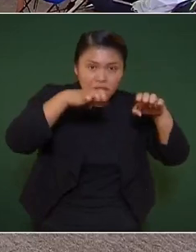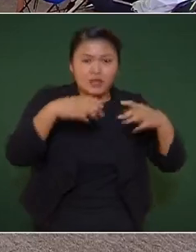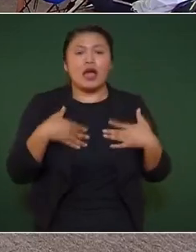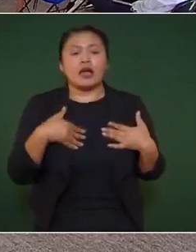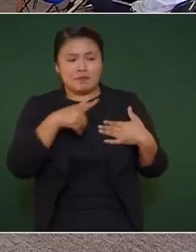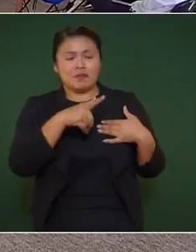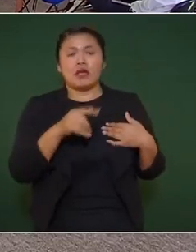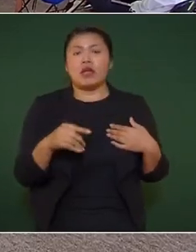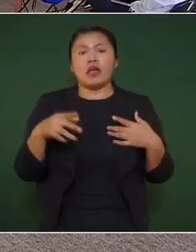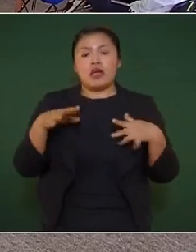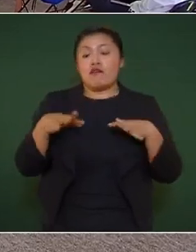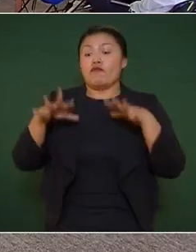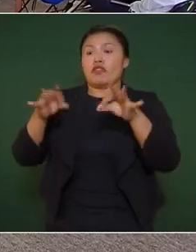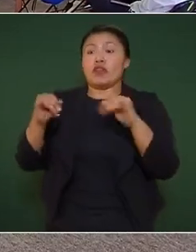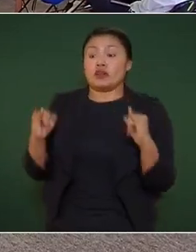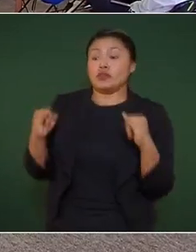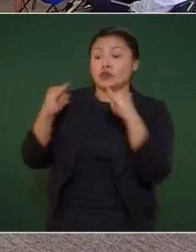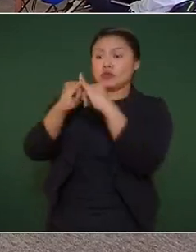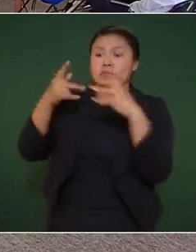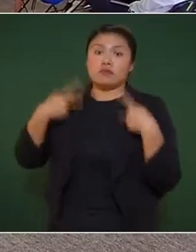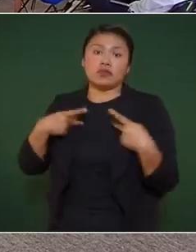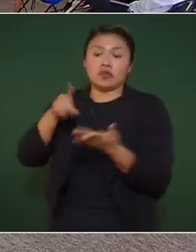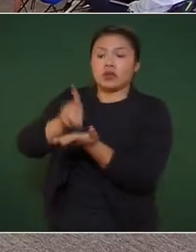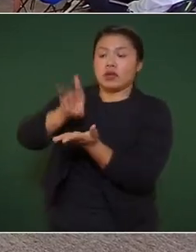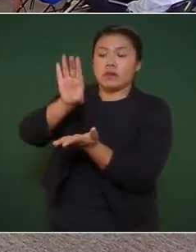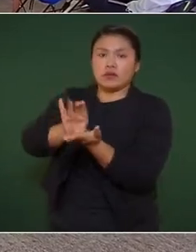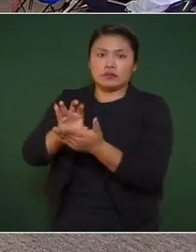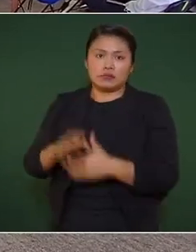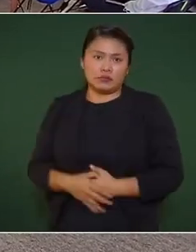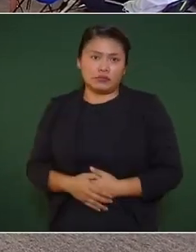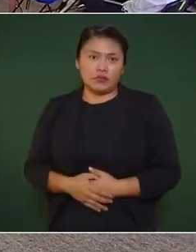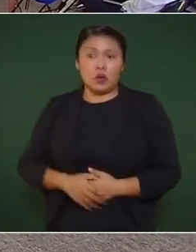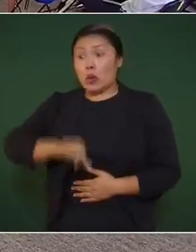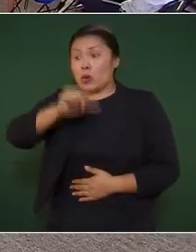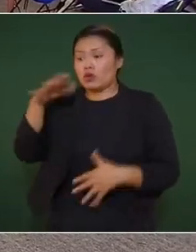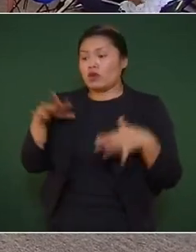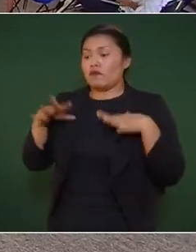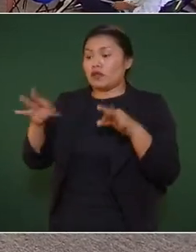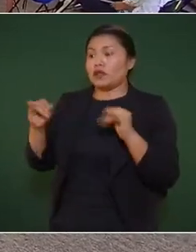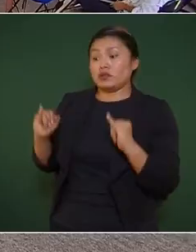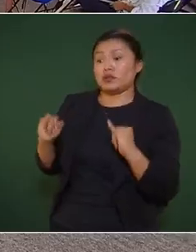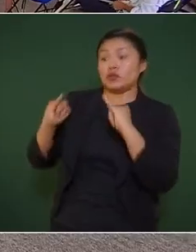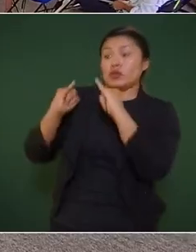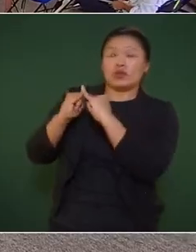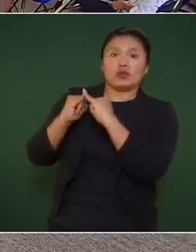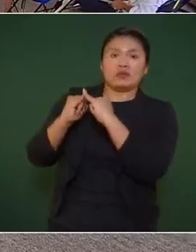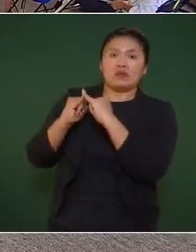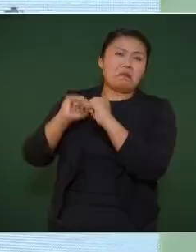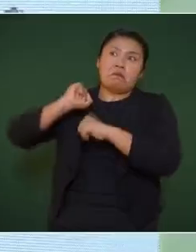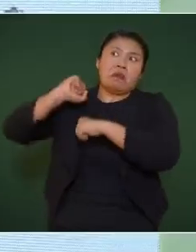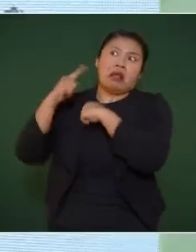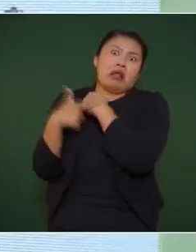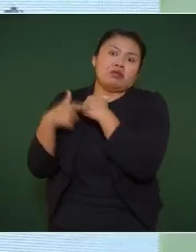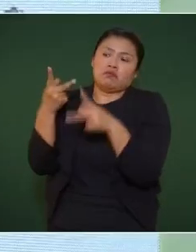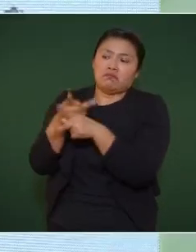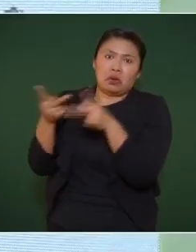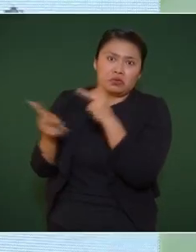Discapacidad, el Instituto para la Producción de Árboles Frutales,